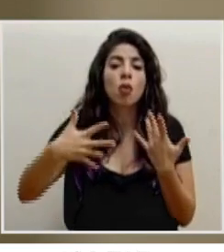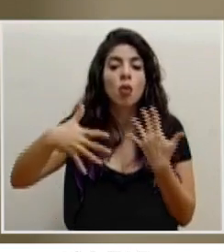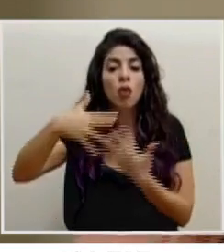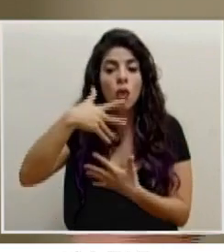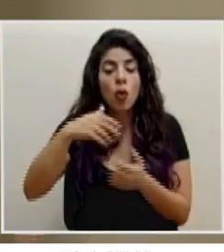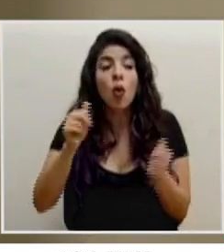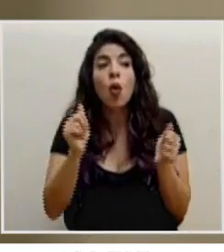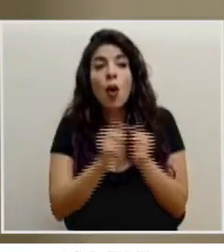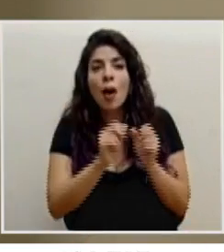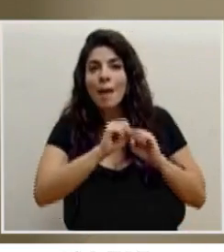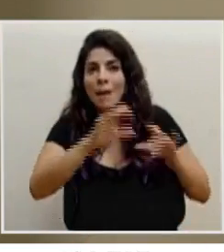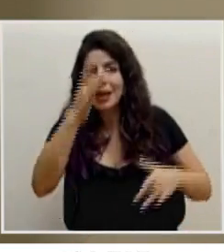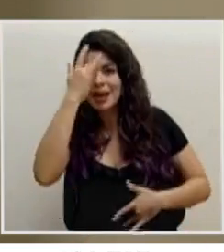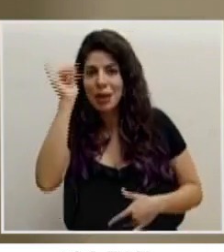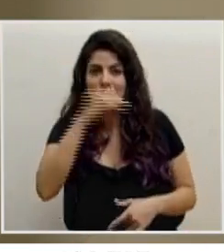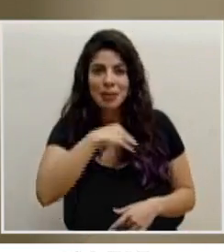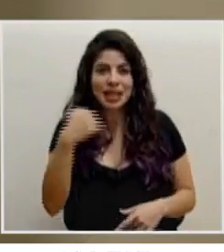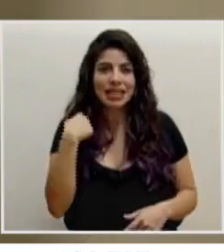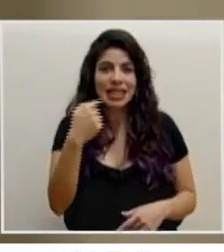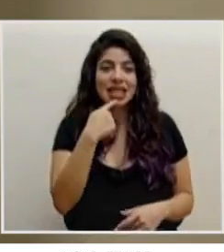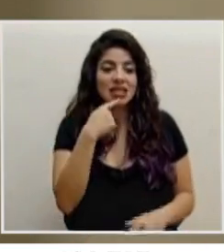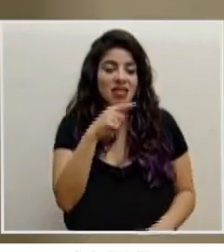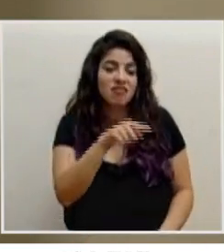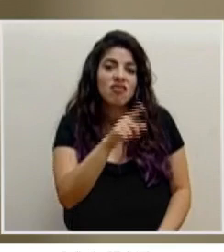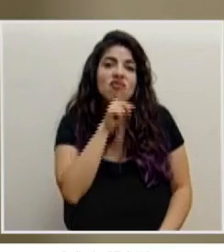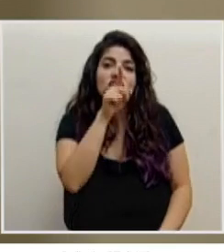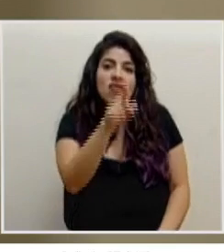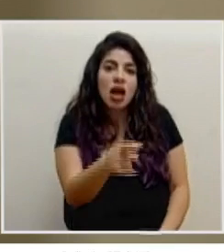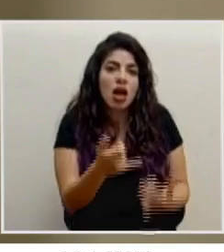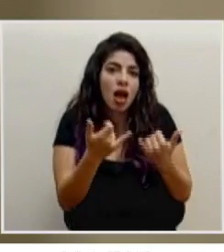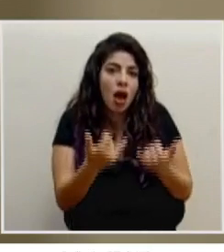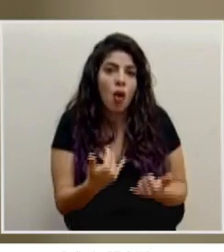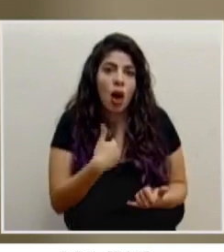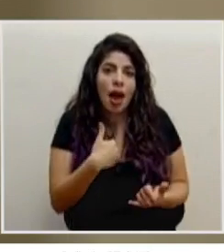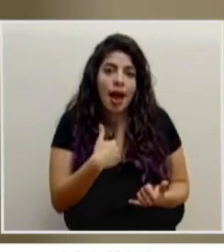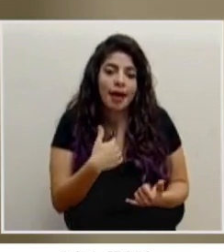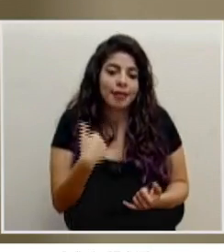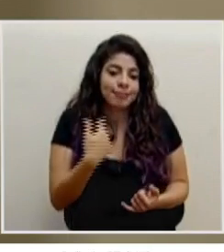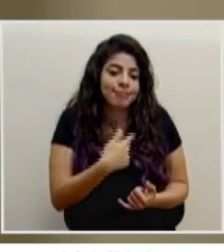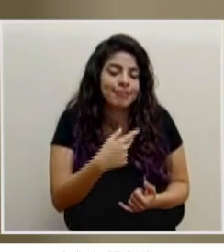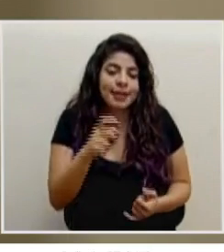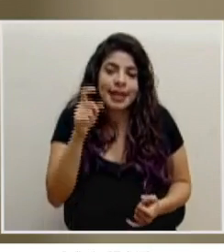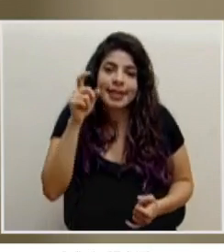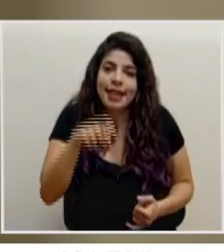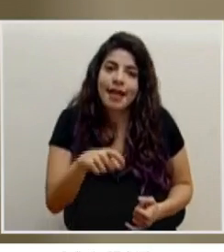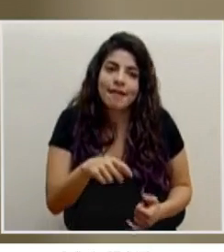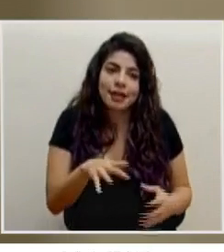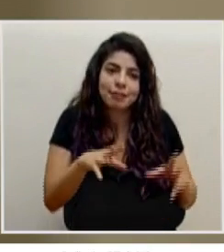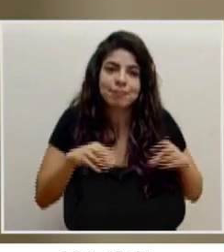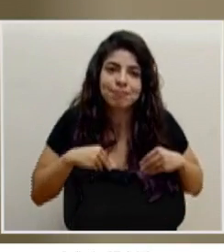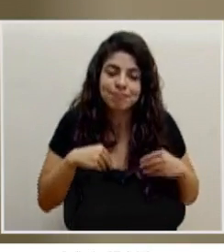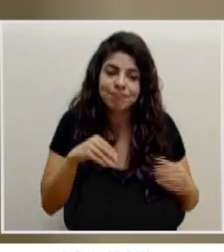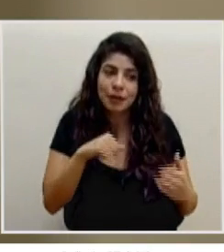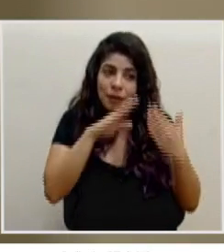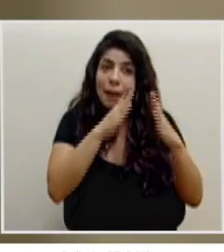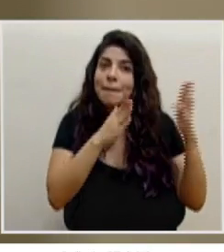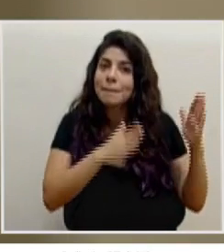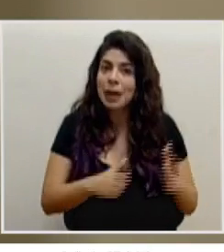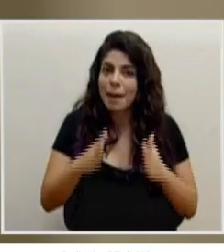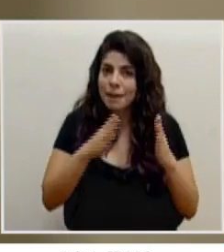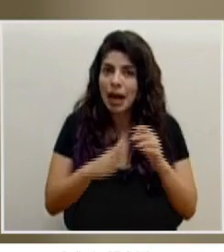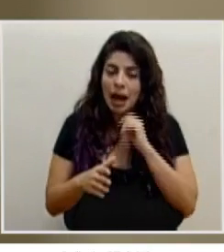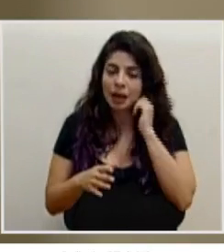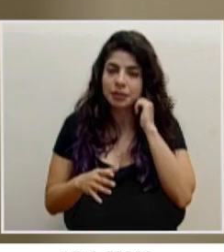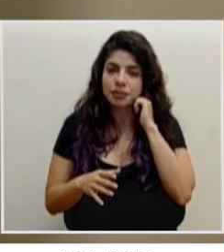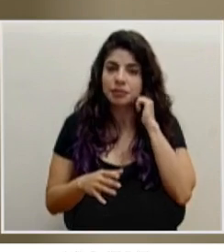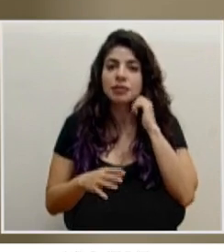la pandemia, como lo decía el señor ministro, esa es la realidad que tenemos y es lo que nos toca enfrentar. Prepararnos a nivel